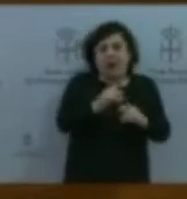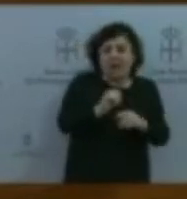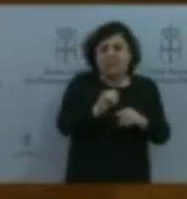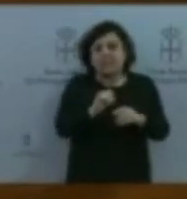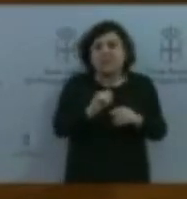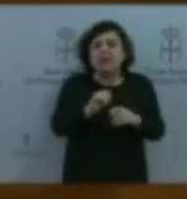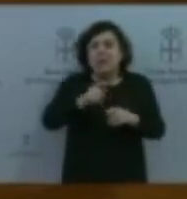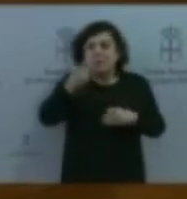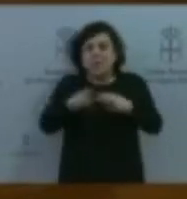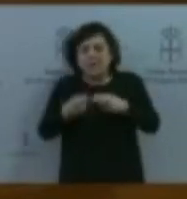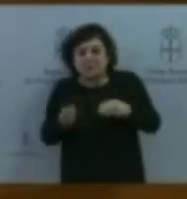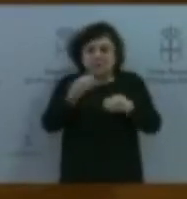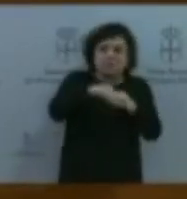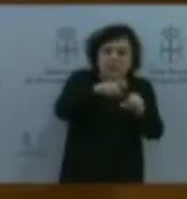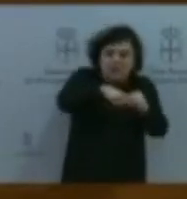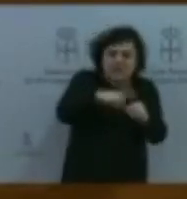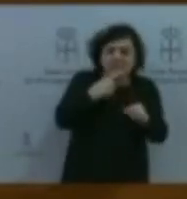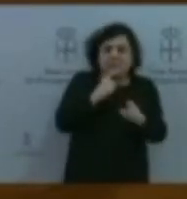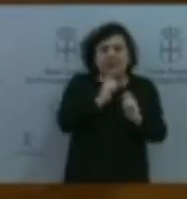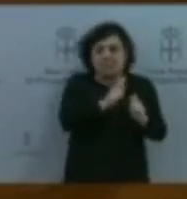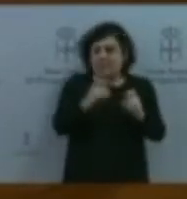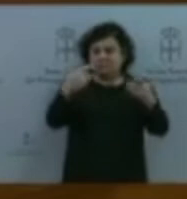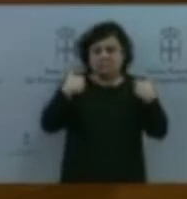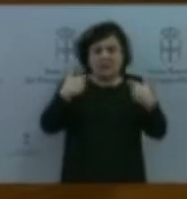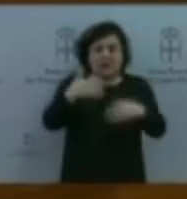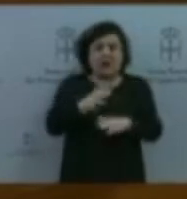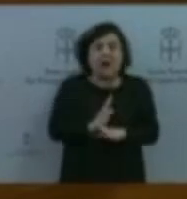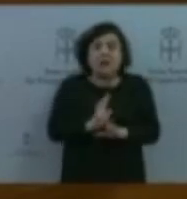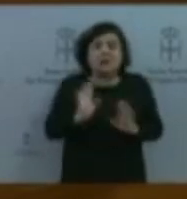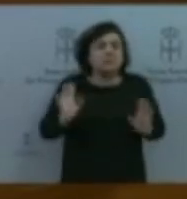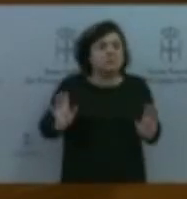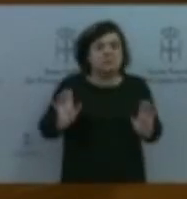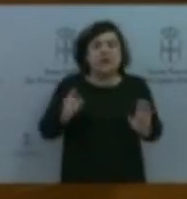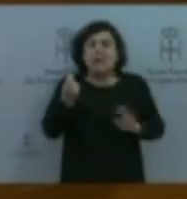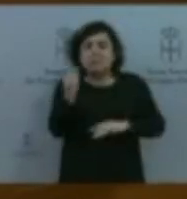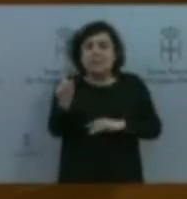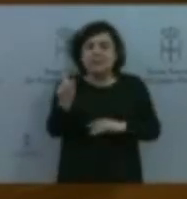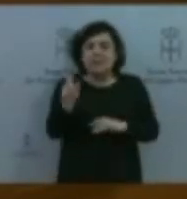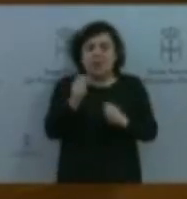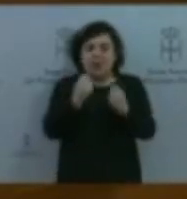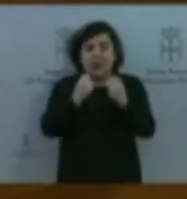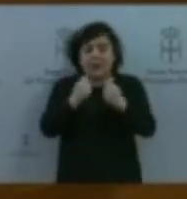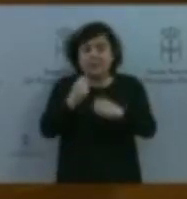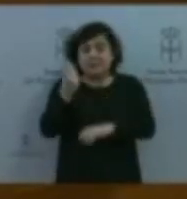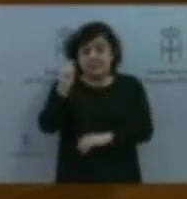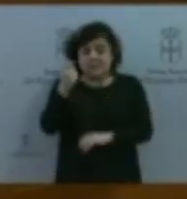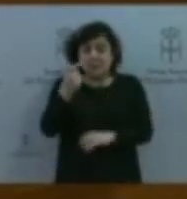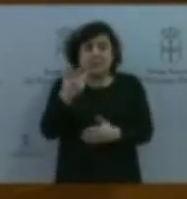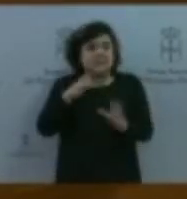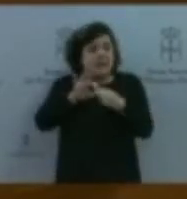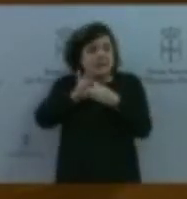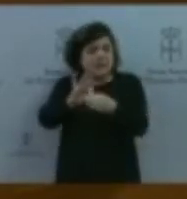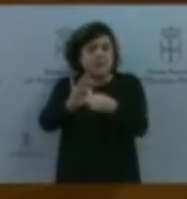estar ahí. Por lo cual, el precio de la electricidad tiene que ver mucho también con qué hacen las eléctricas, con qué clase